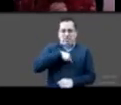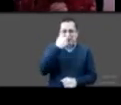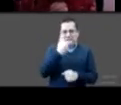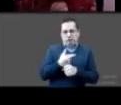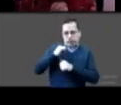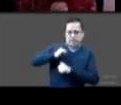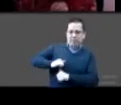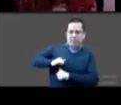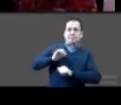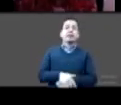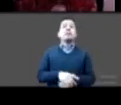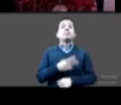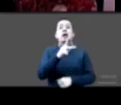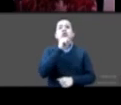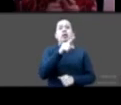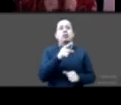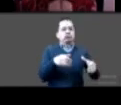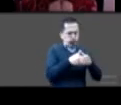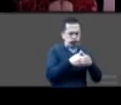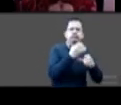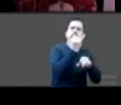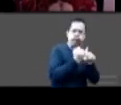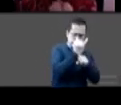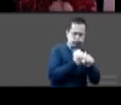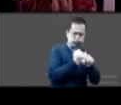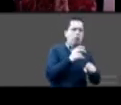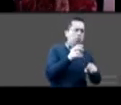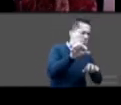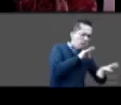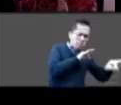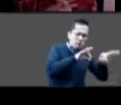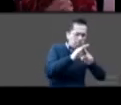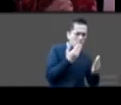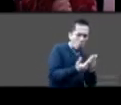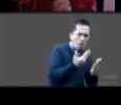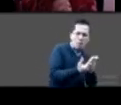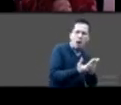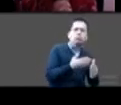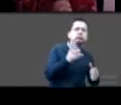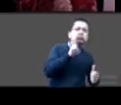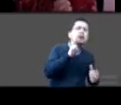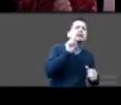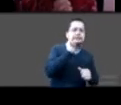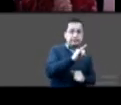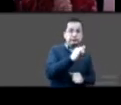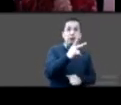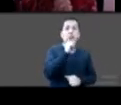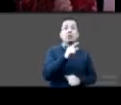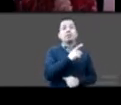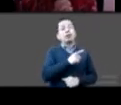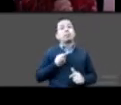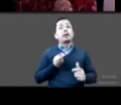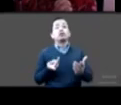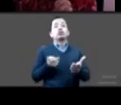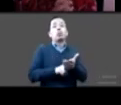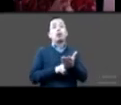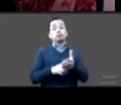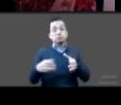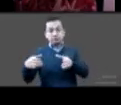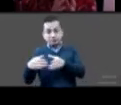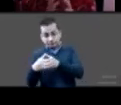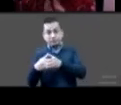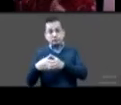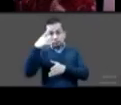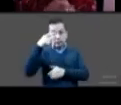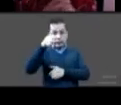estructura ayudar y contribuir a que las víctimas, a